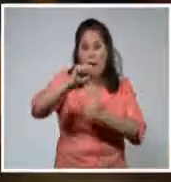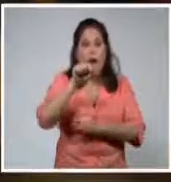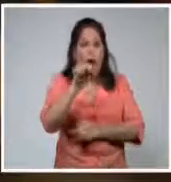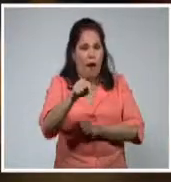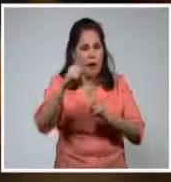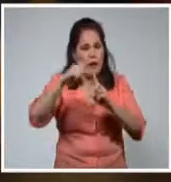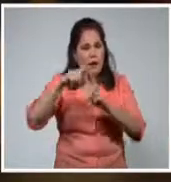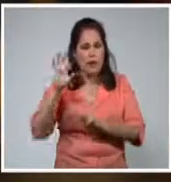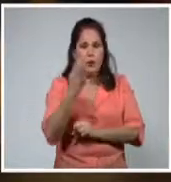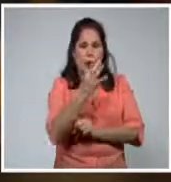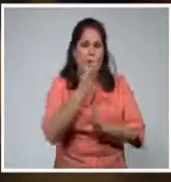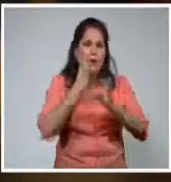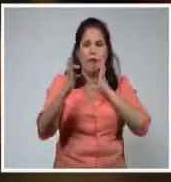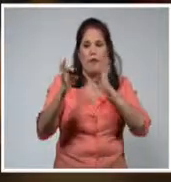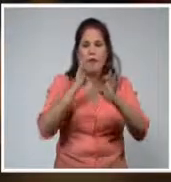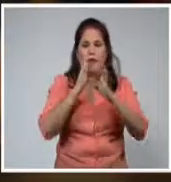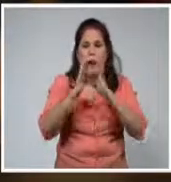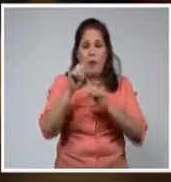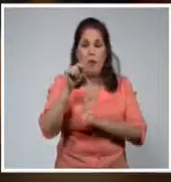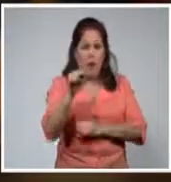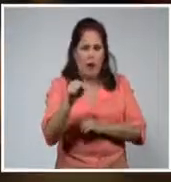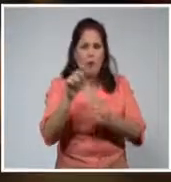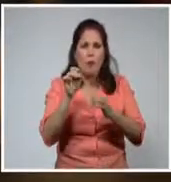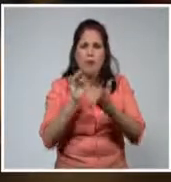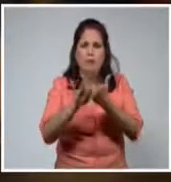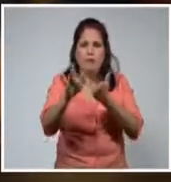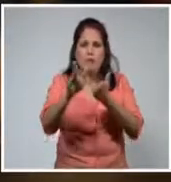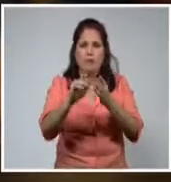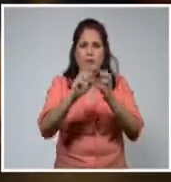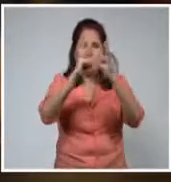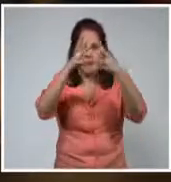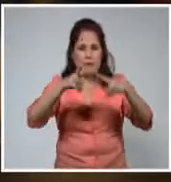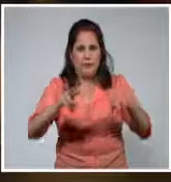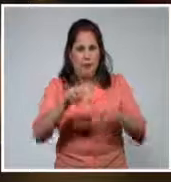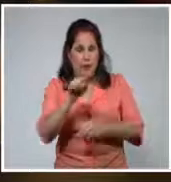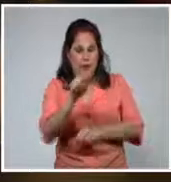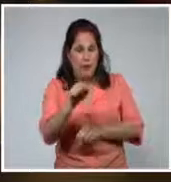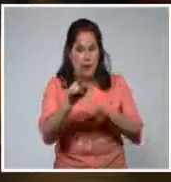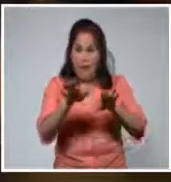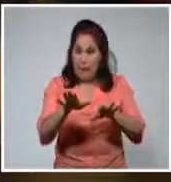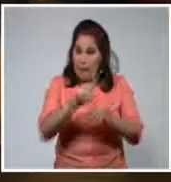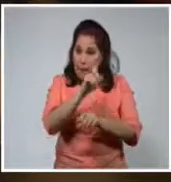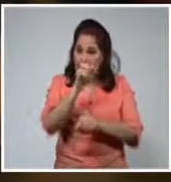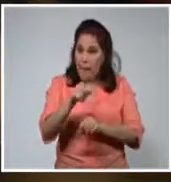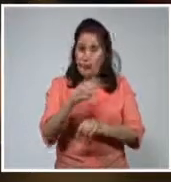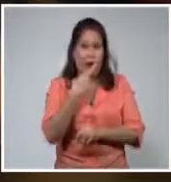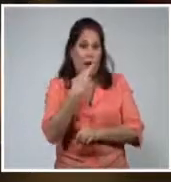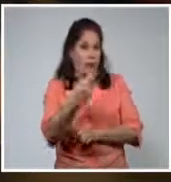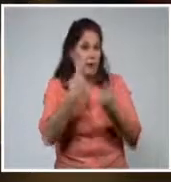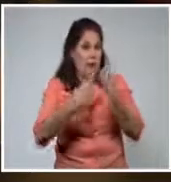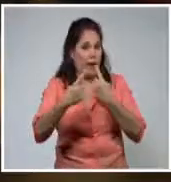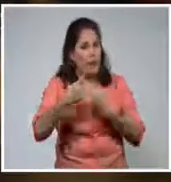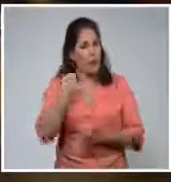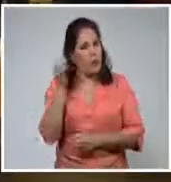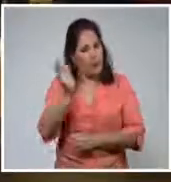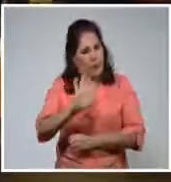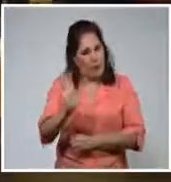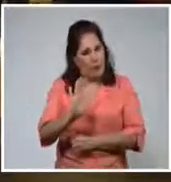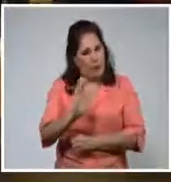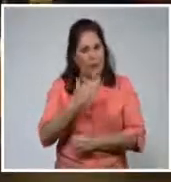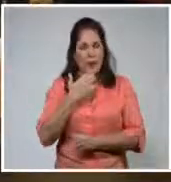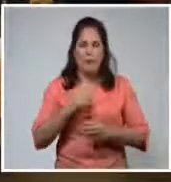nuestras redes sociales el enlace a un artículo que publicamos sobre el tema. A la espera de sus preguntas y comentarios, me despido. Tenga una